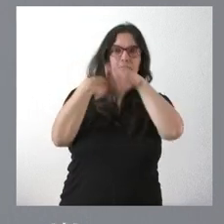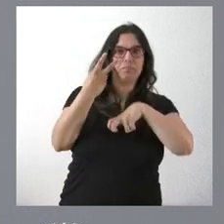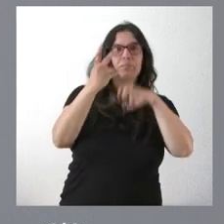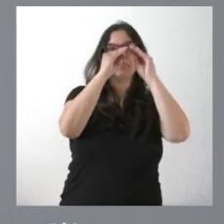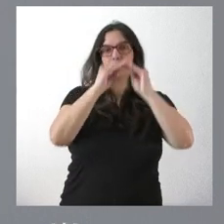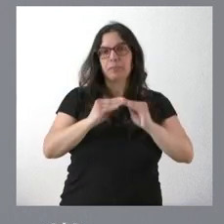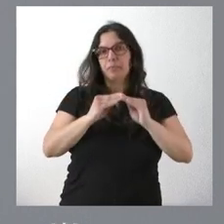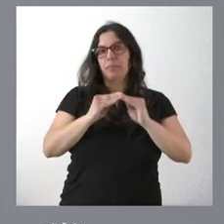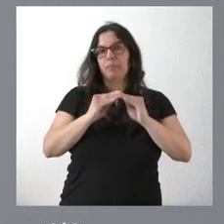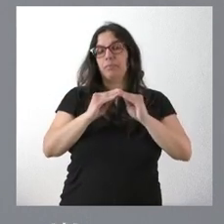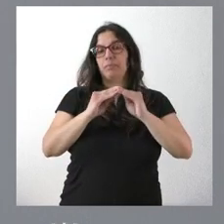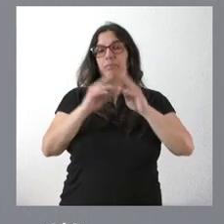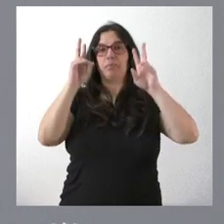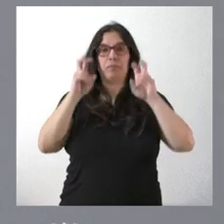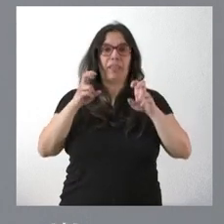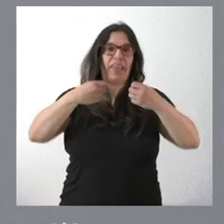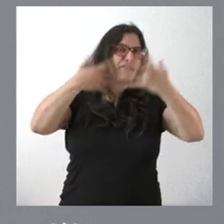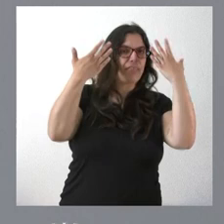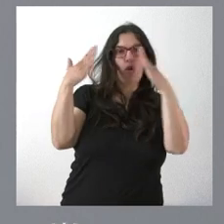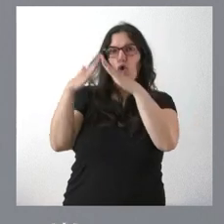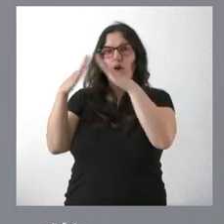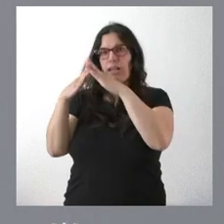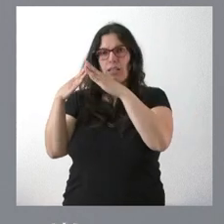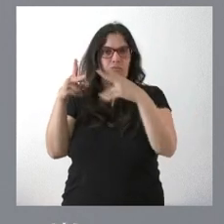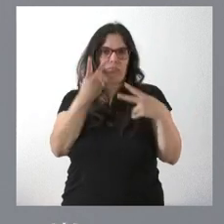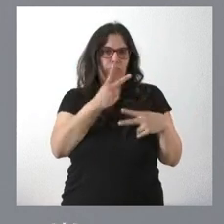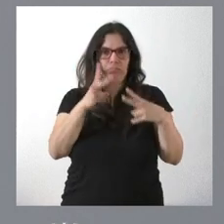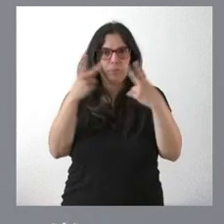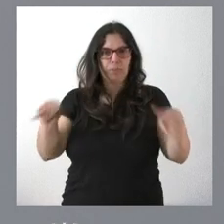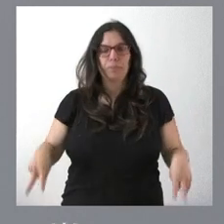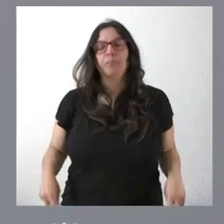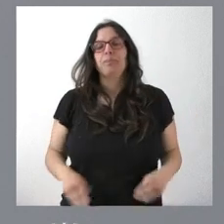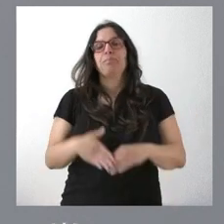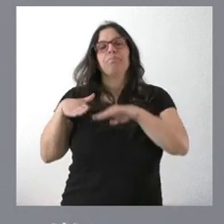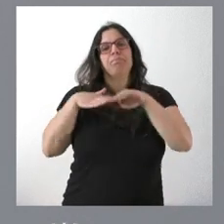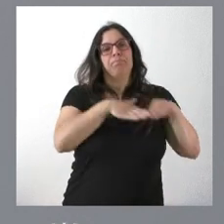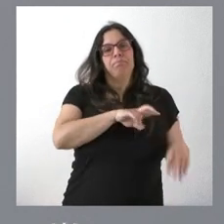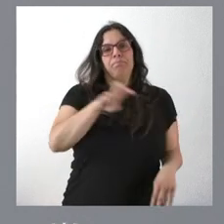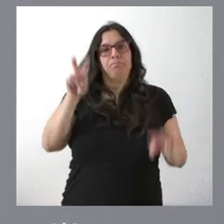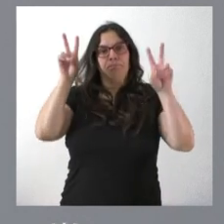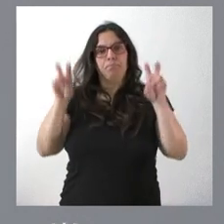en términos tanto de edificios como de viviendas. En otro orden de